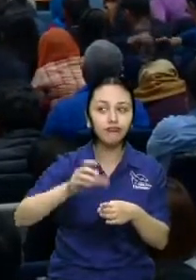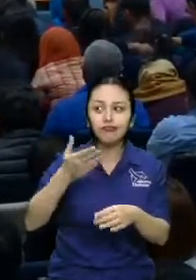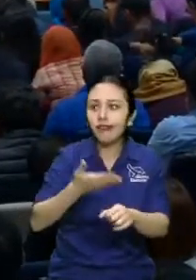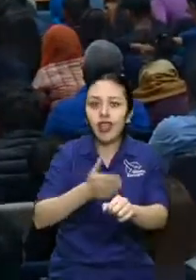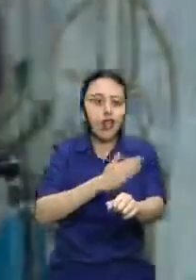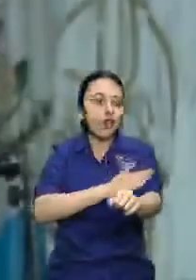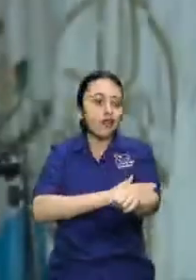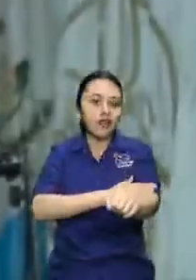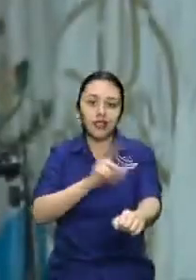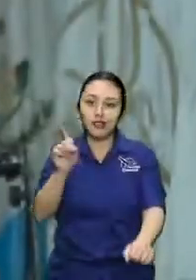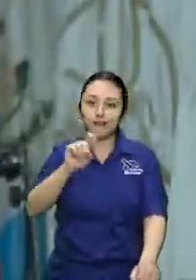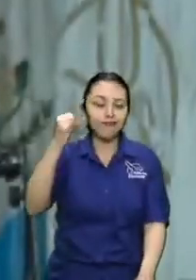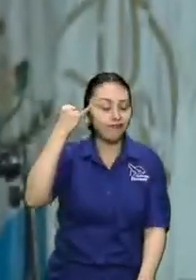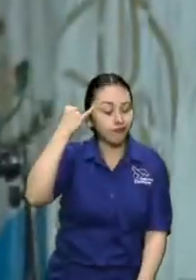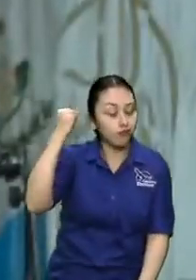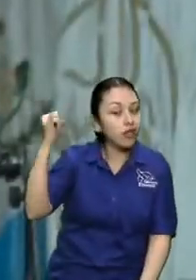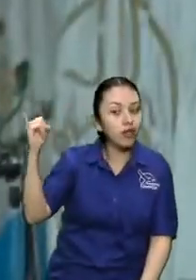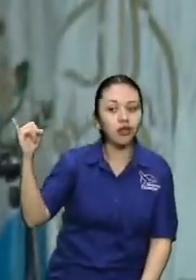Mira,